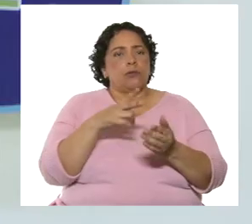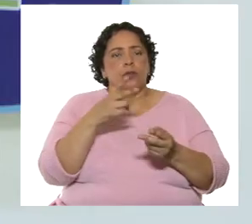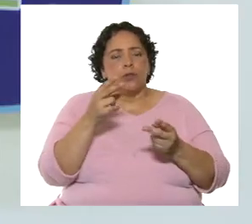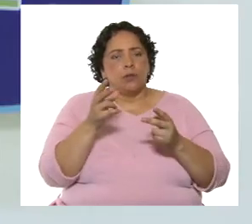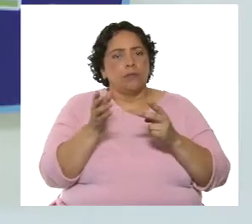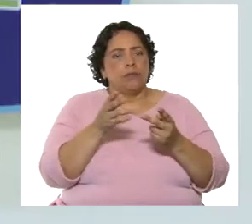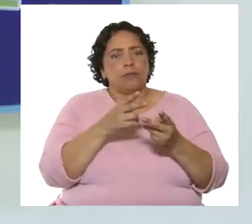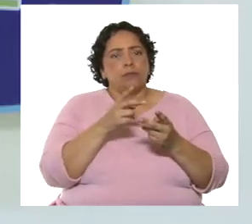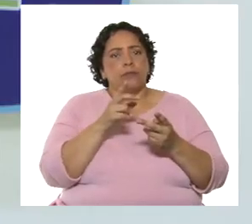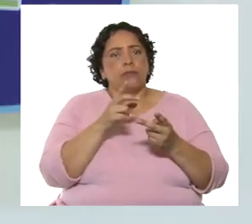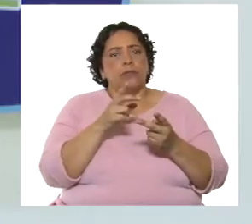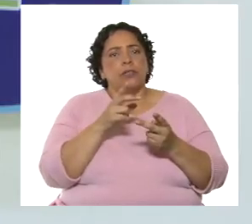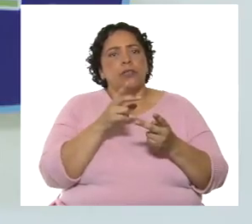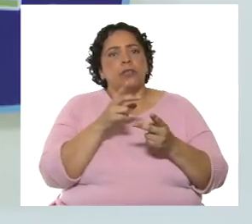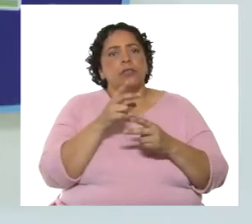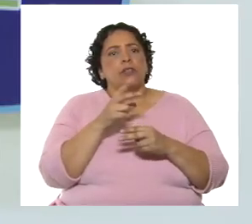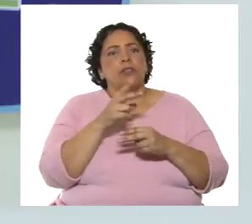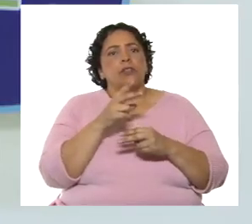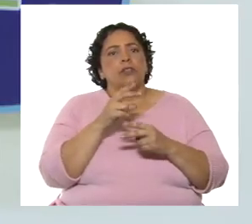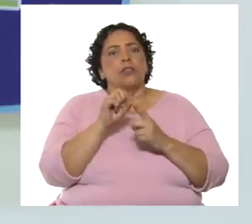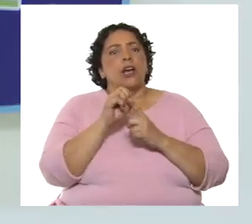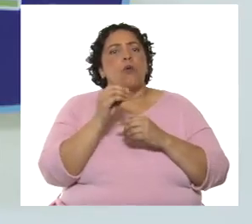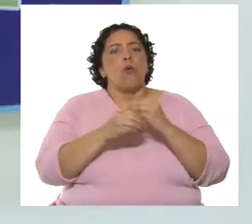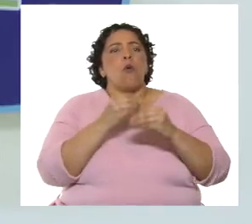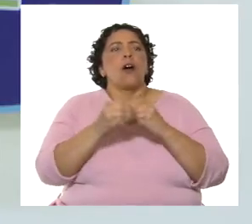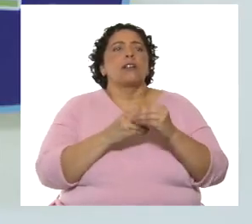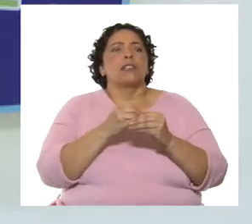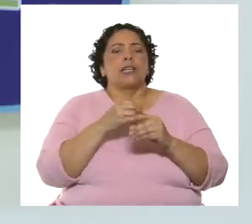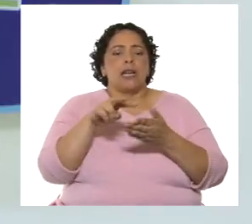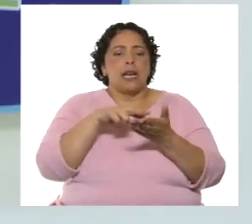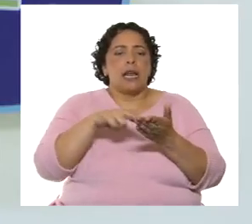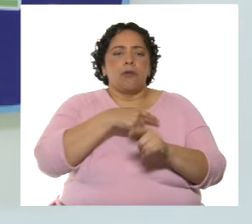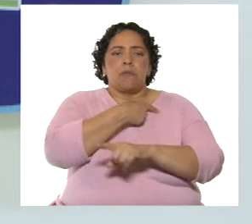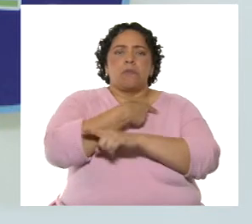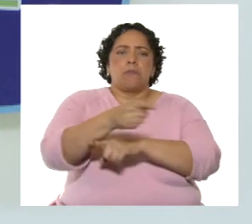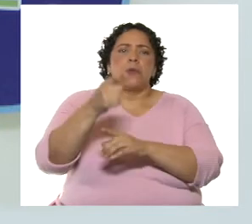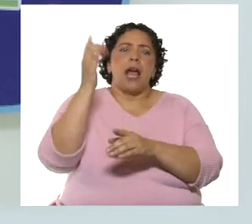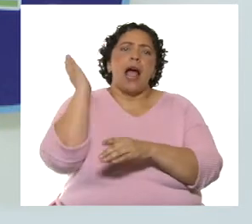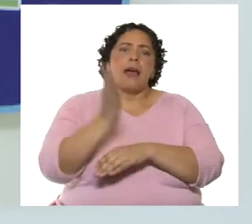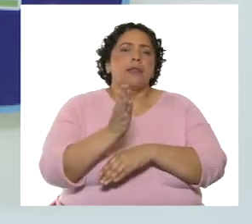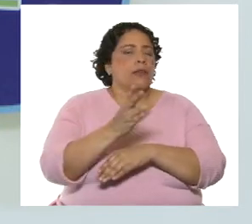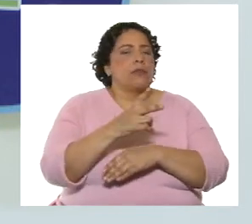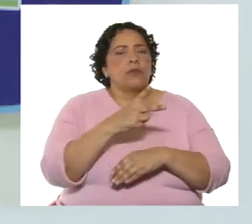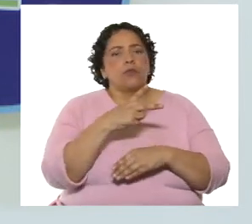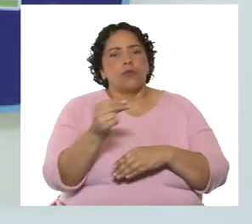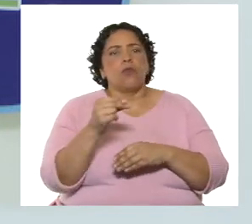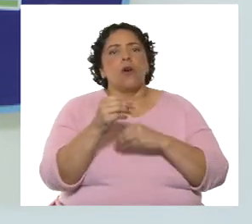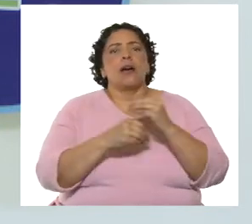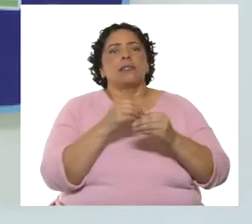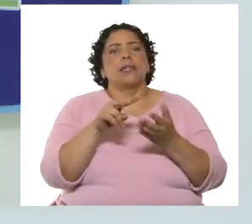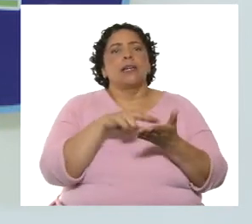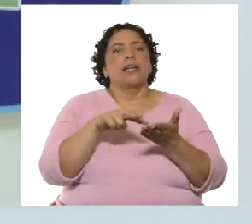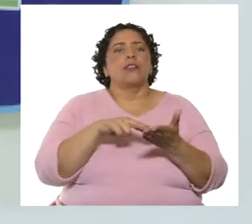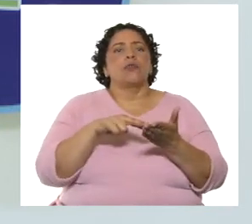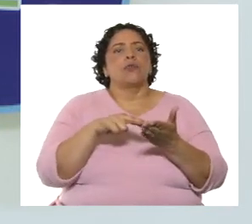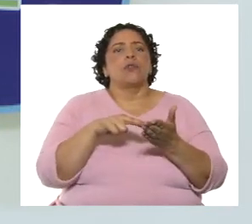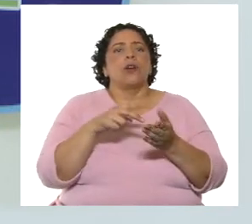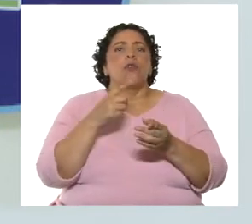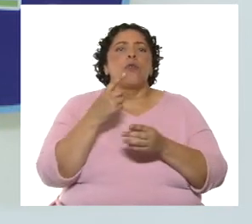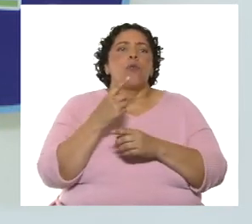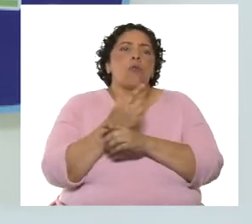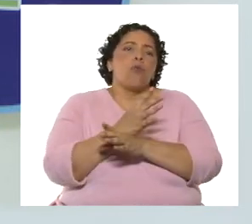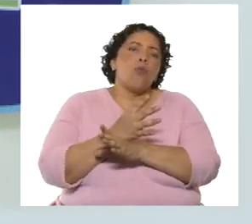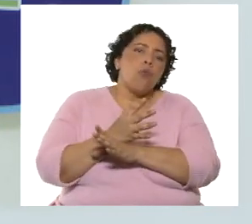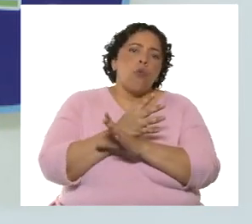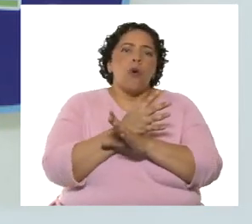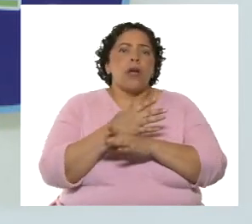menos hacer de la lectura una situación de castigo. Debemos todo lo contrario, hacer de la lectura un juego